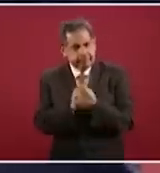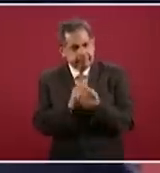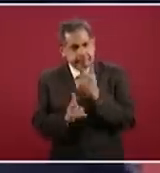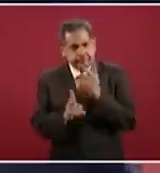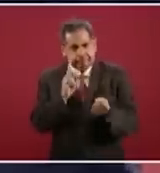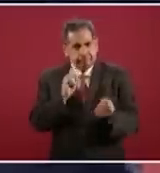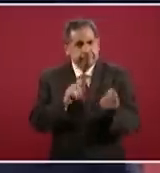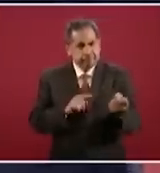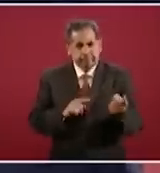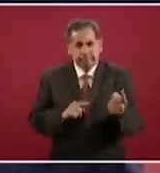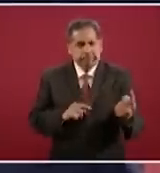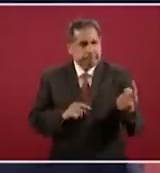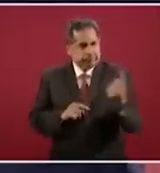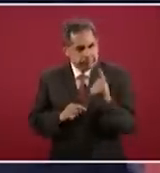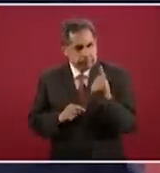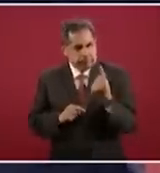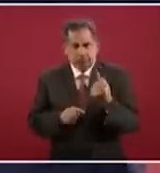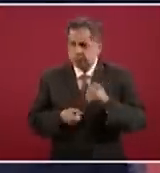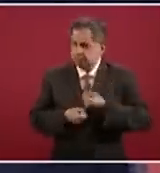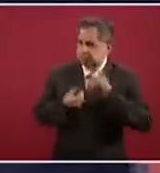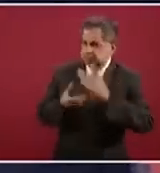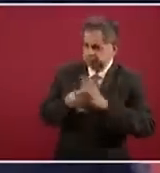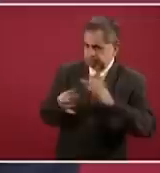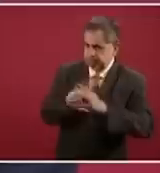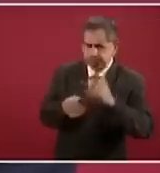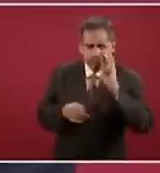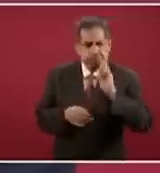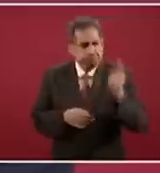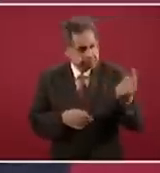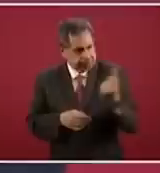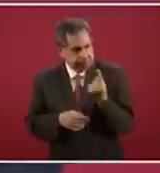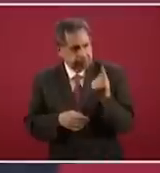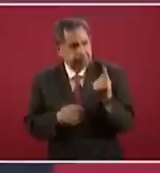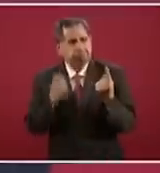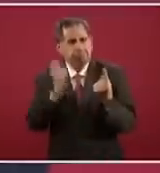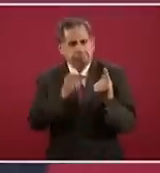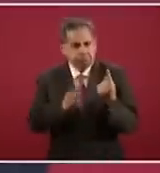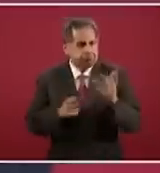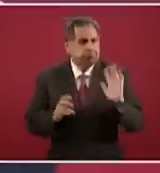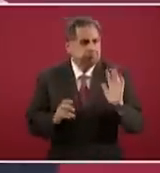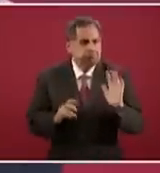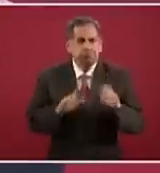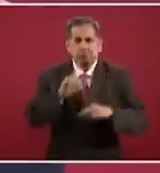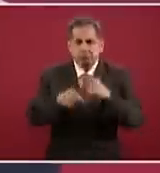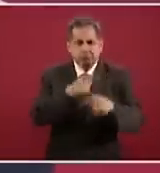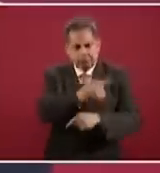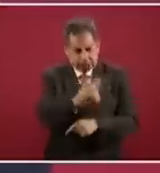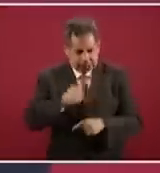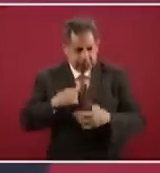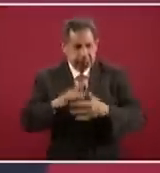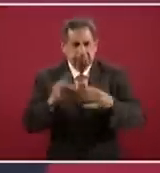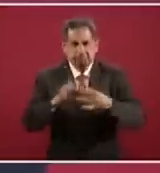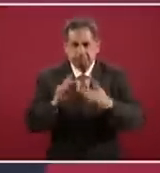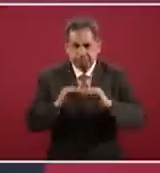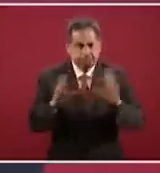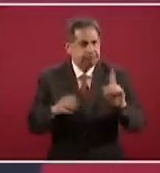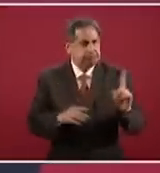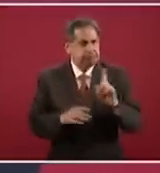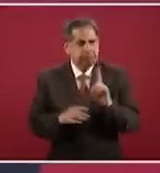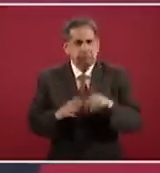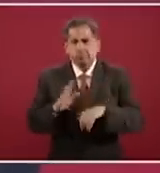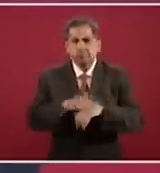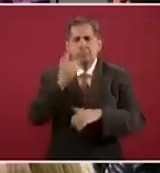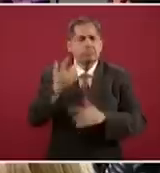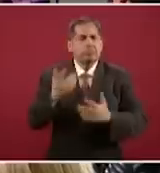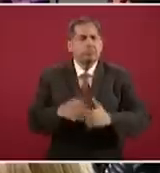que ella dé su versión y que explique por